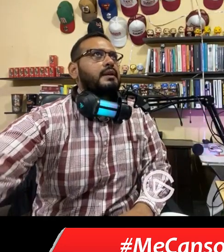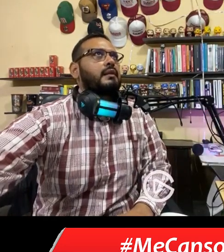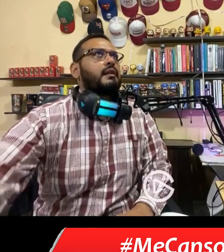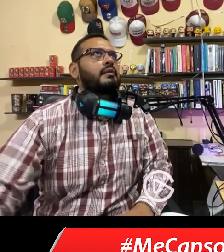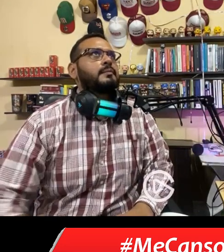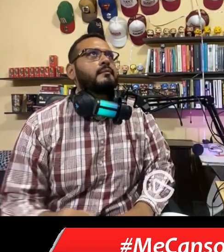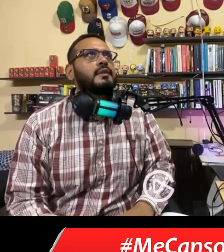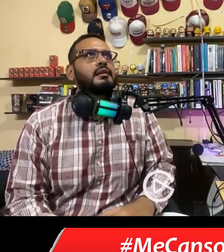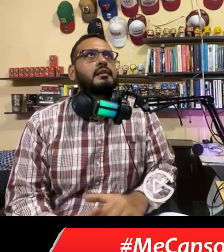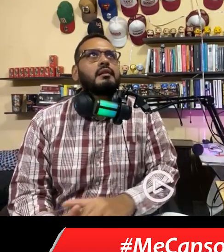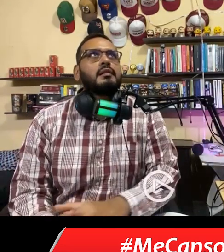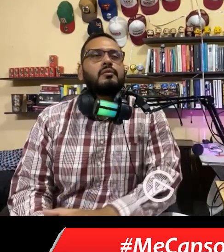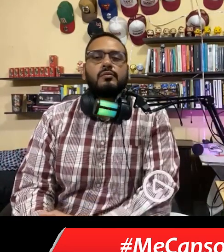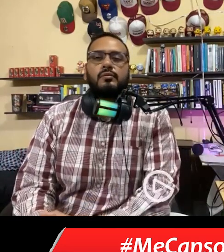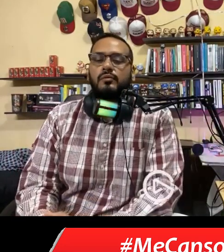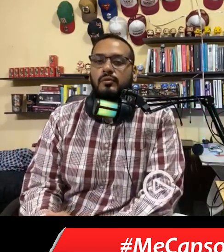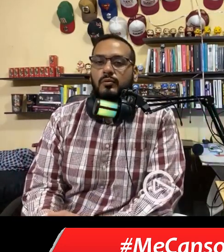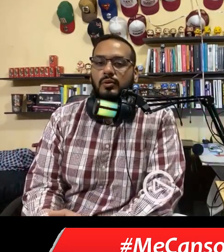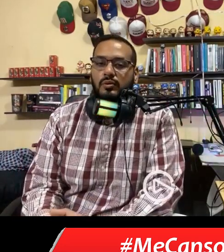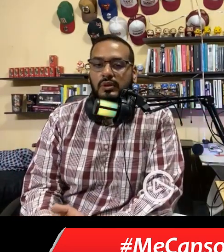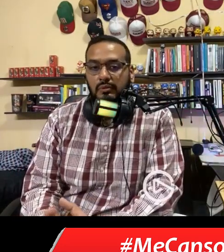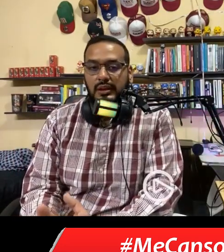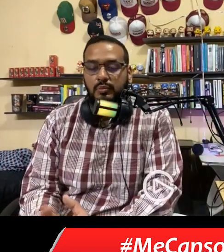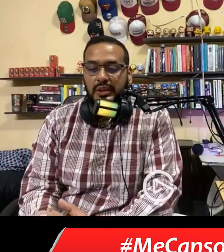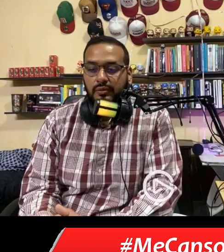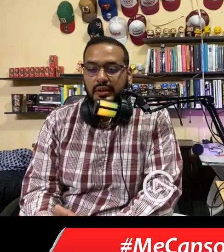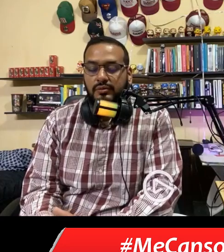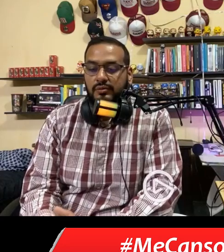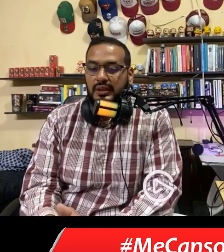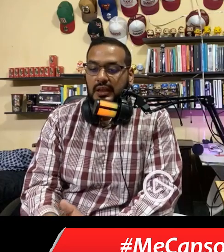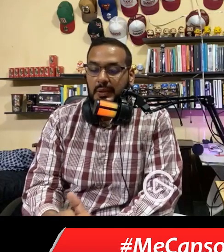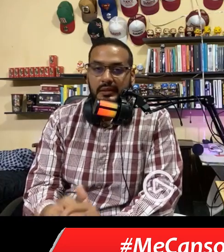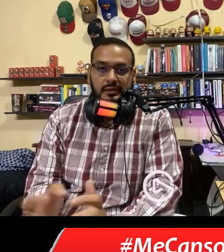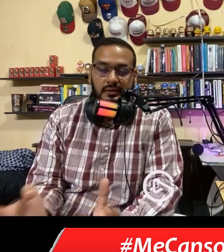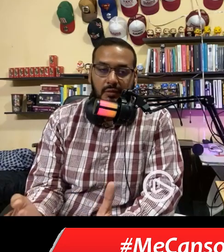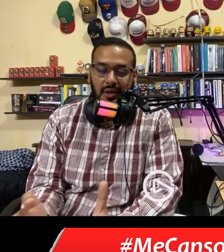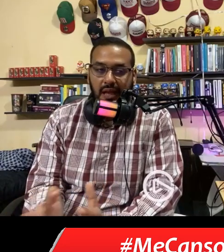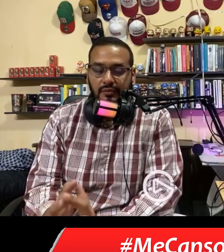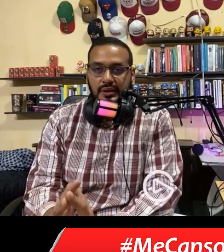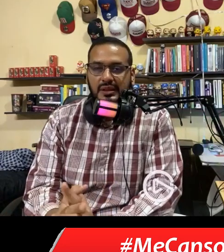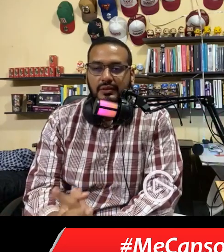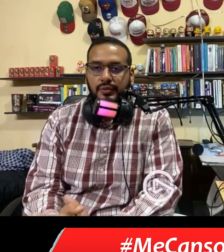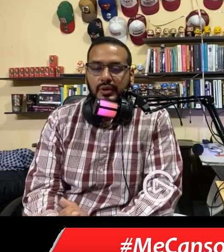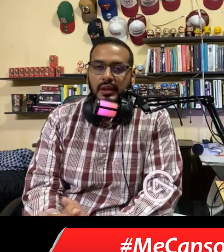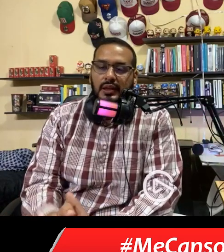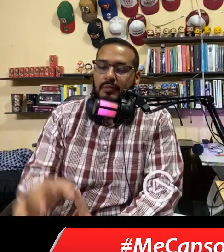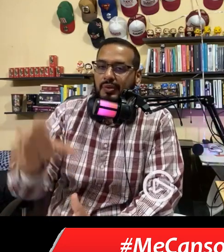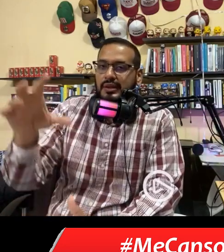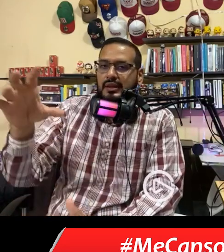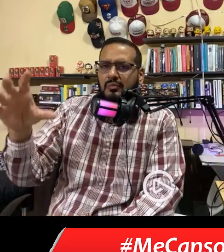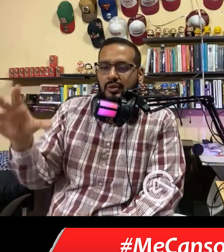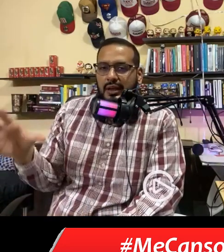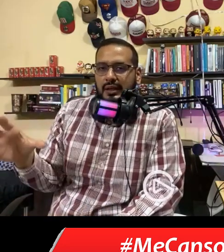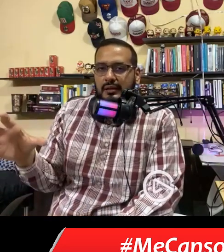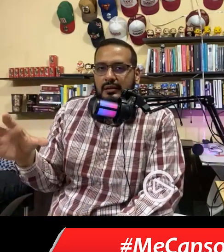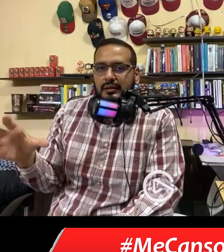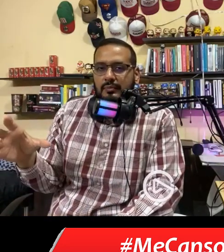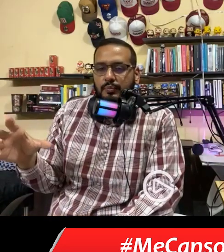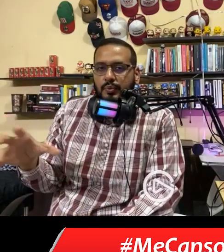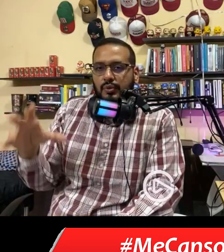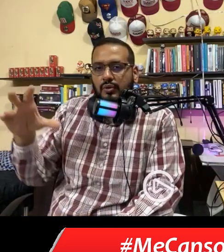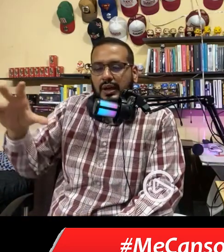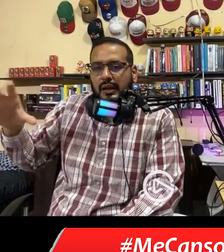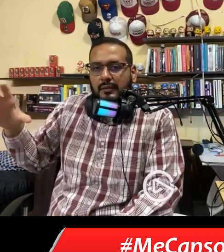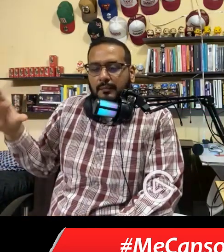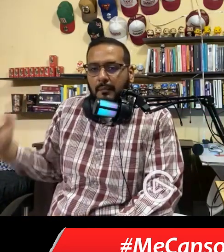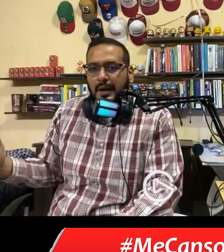Morena PT Verde. Hubo igual diputaciones donde iban separados distritos, y por ende Morena